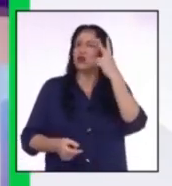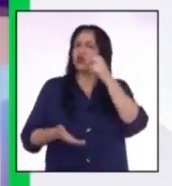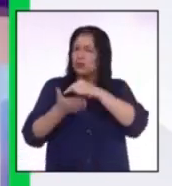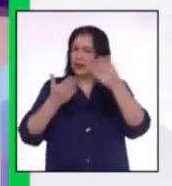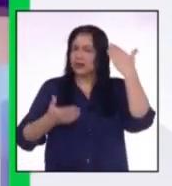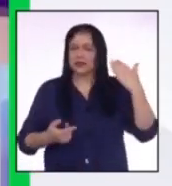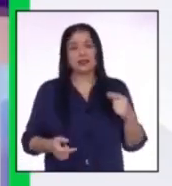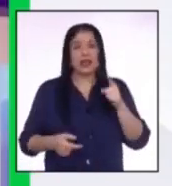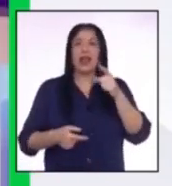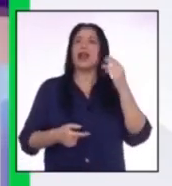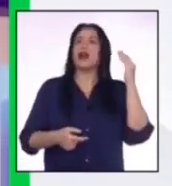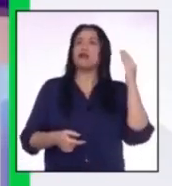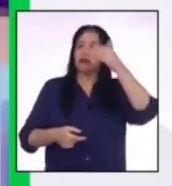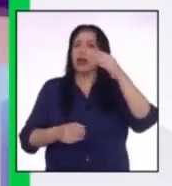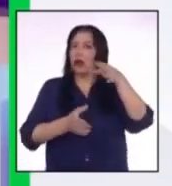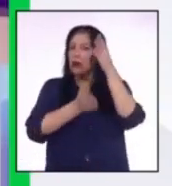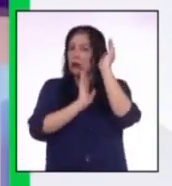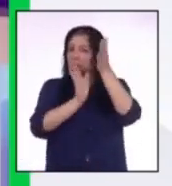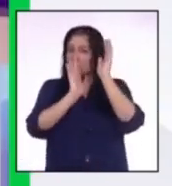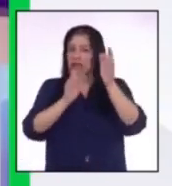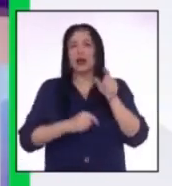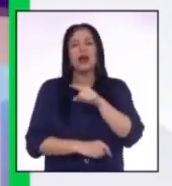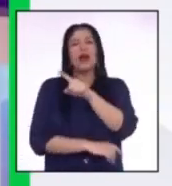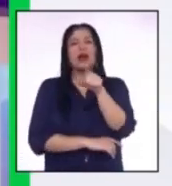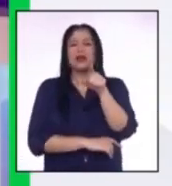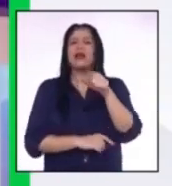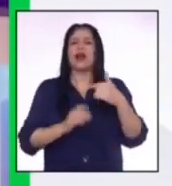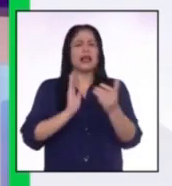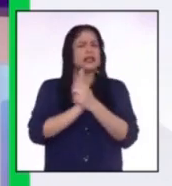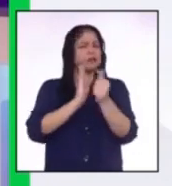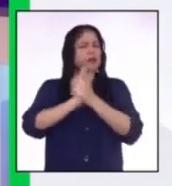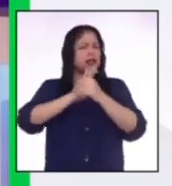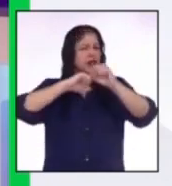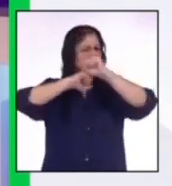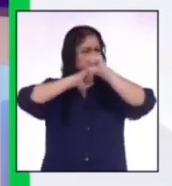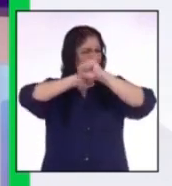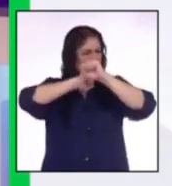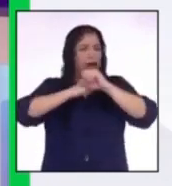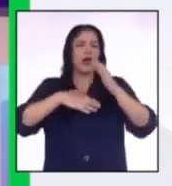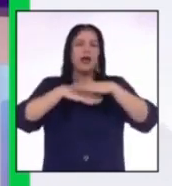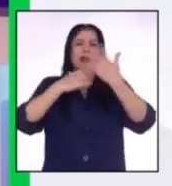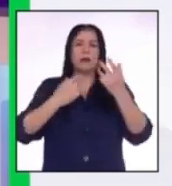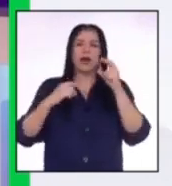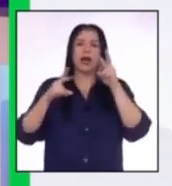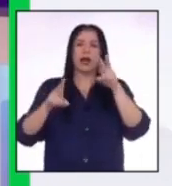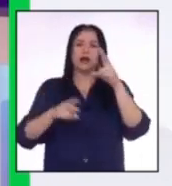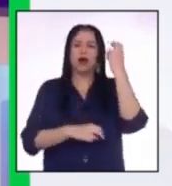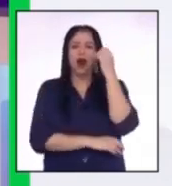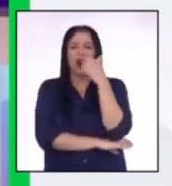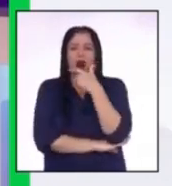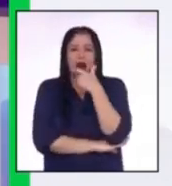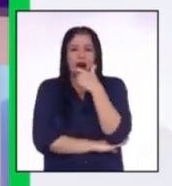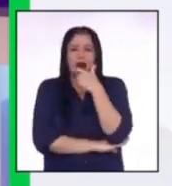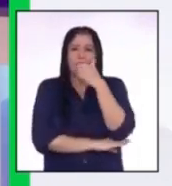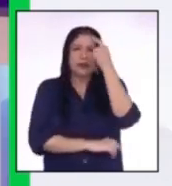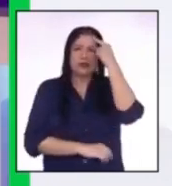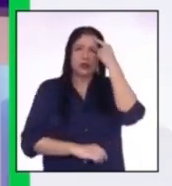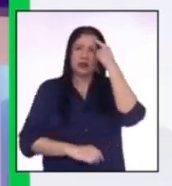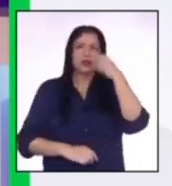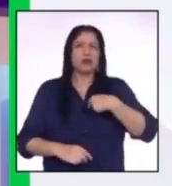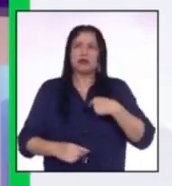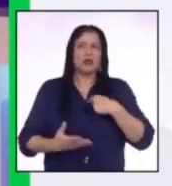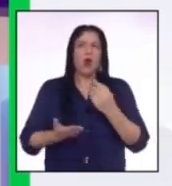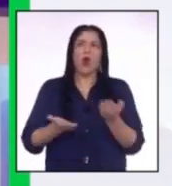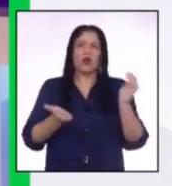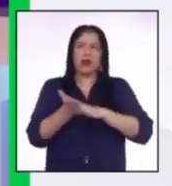que fue una charla hace poco y nos dijo que es ella especialista en marketing y nos dijo que después de la charla decidió que nunca más iba a trabajar para una empresa